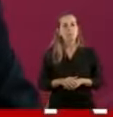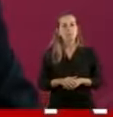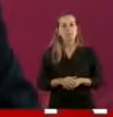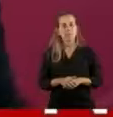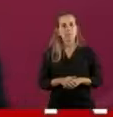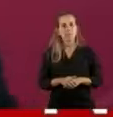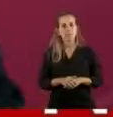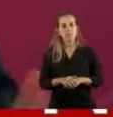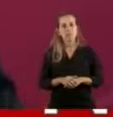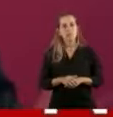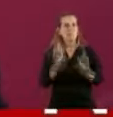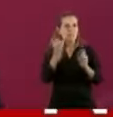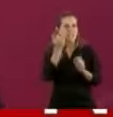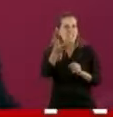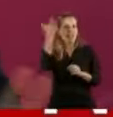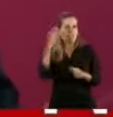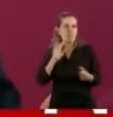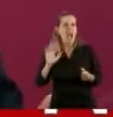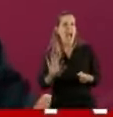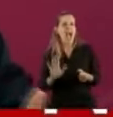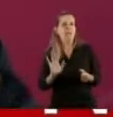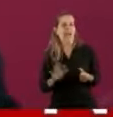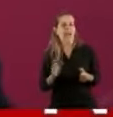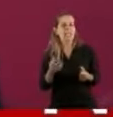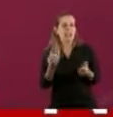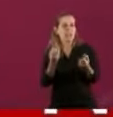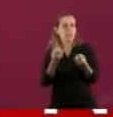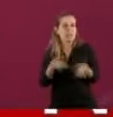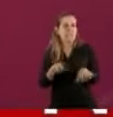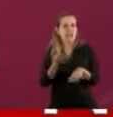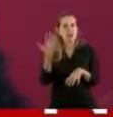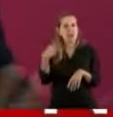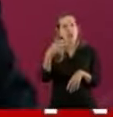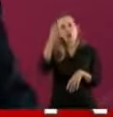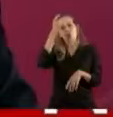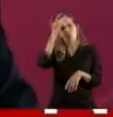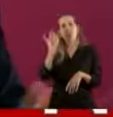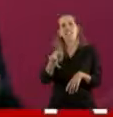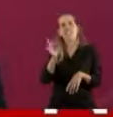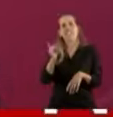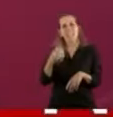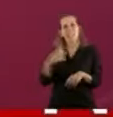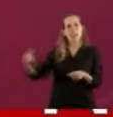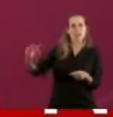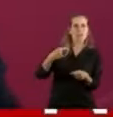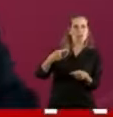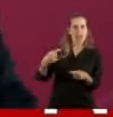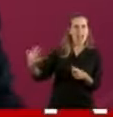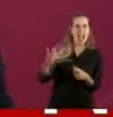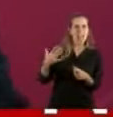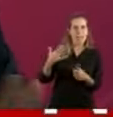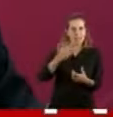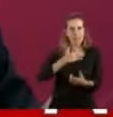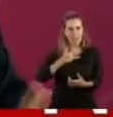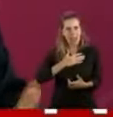toda la serie de amenazas que comenzaron el día 12 de diciembre hacia mi persona, que lo que